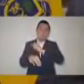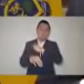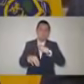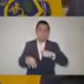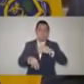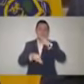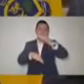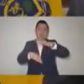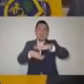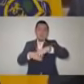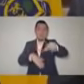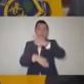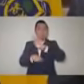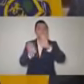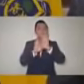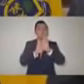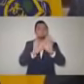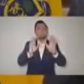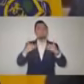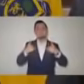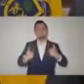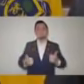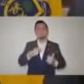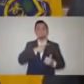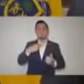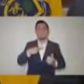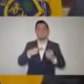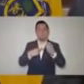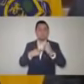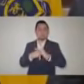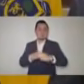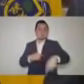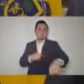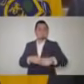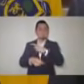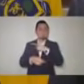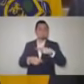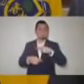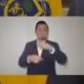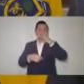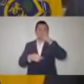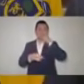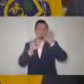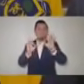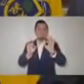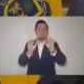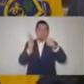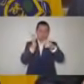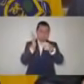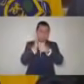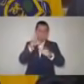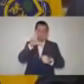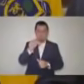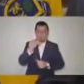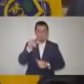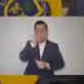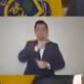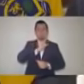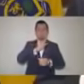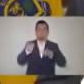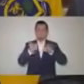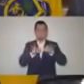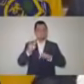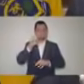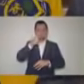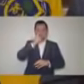es mi obligación informarle al pueblo de jalisco en donde nos encontramos y lo que puede suceder en los próximos días independientemente del botón desde